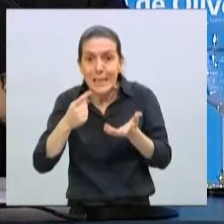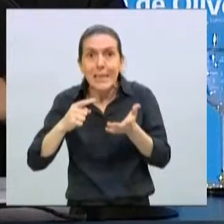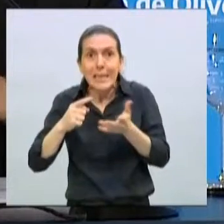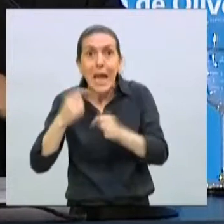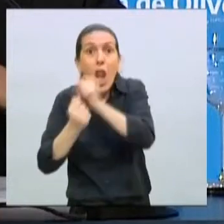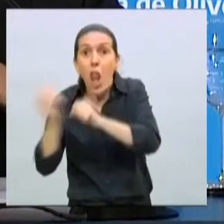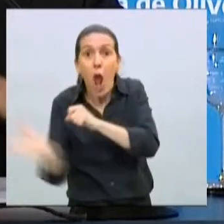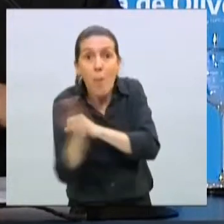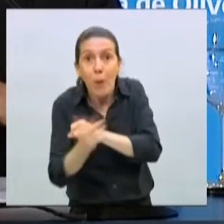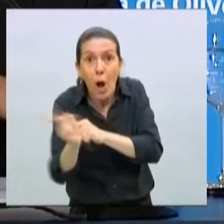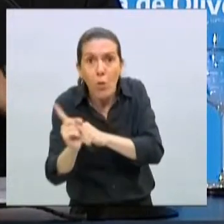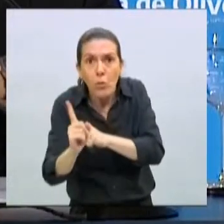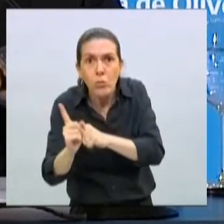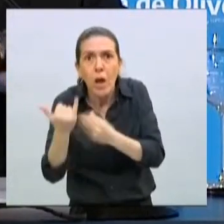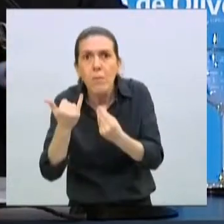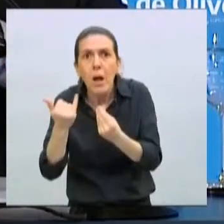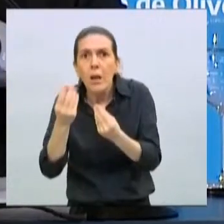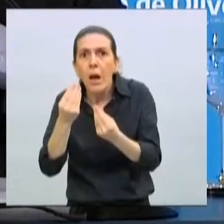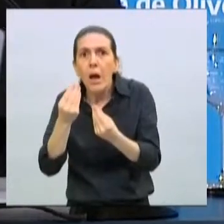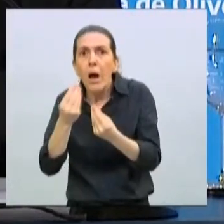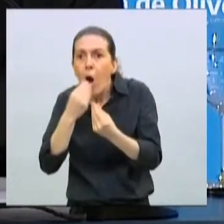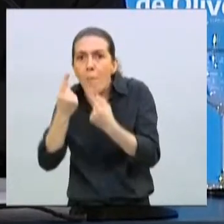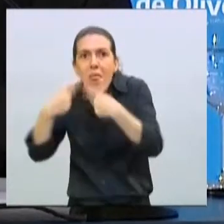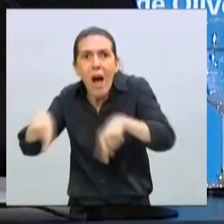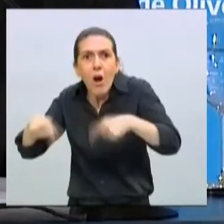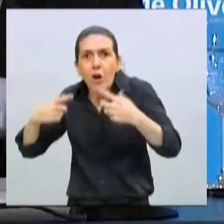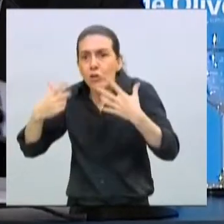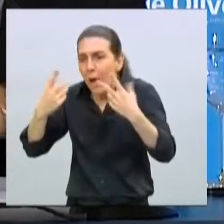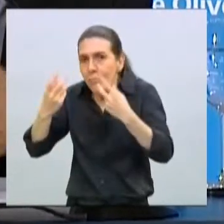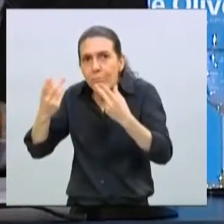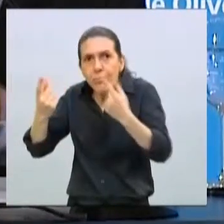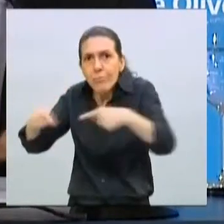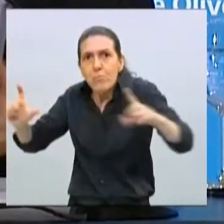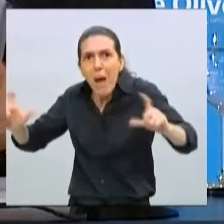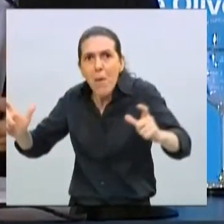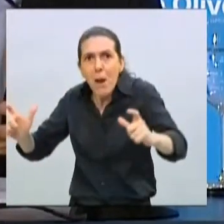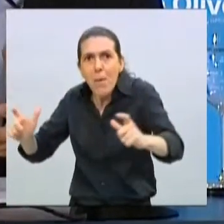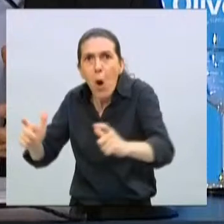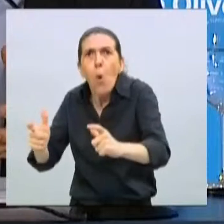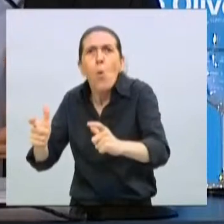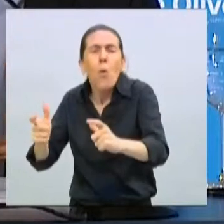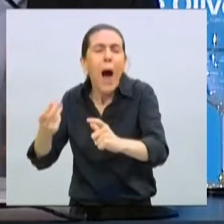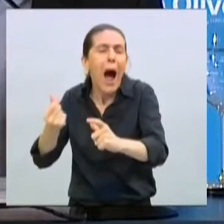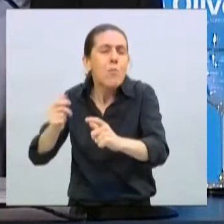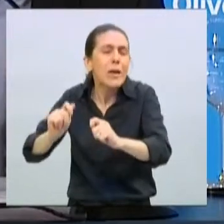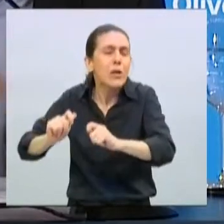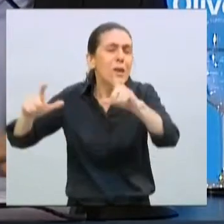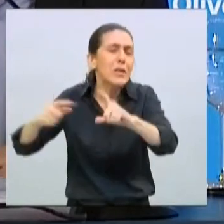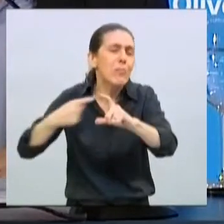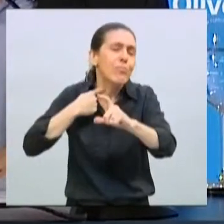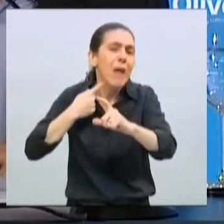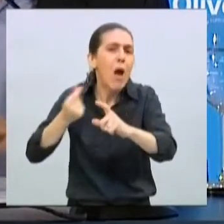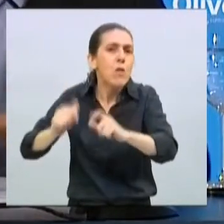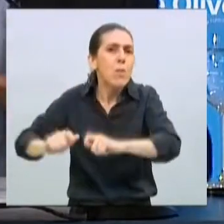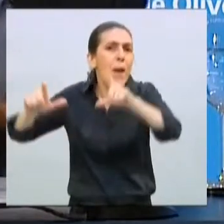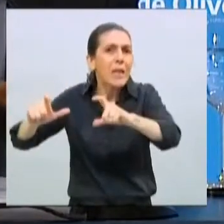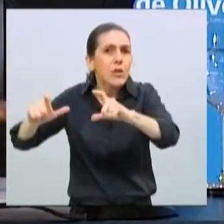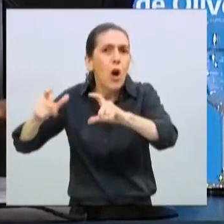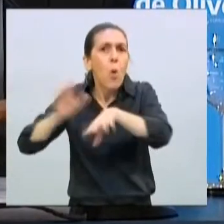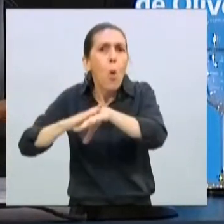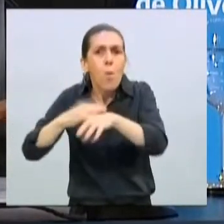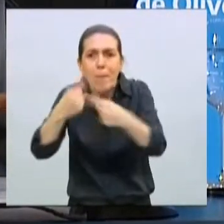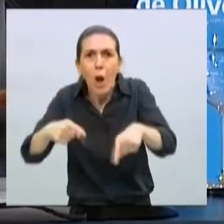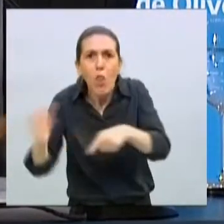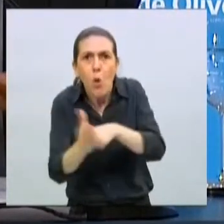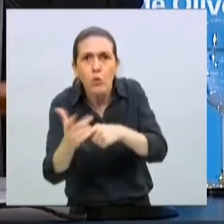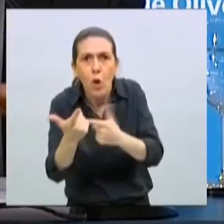va a haber problemas de desabastecimiento, va a haber problemas de aumento de precio porque no hay producto y no lo podemos permitir tampoco. Entonces tiene que